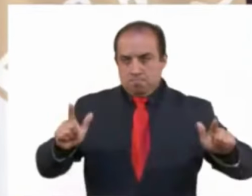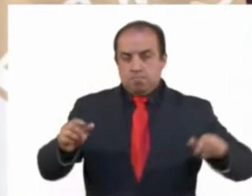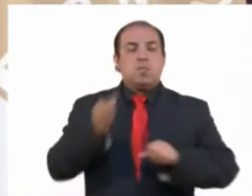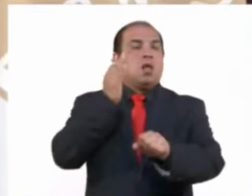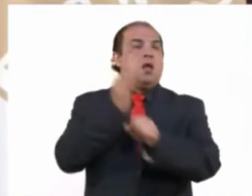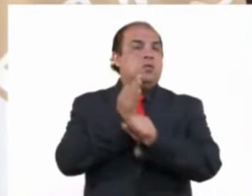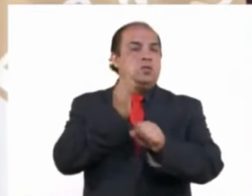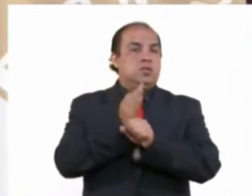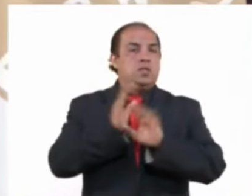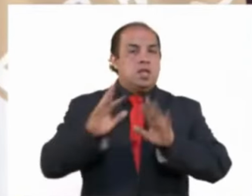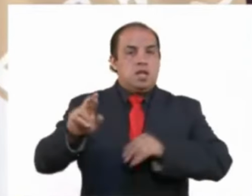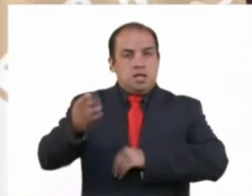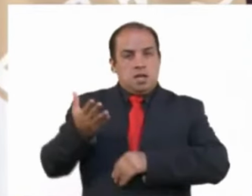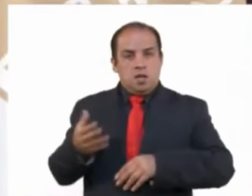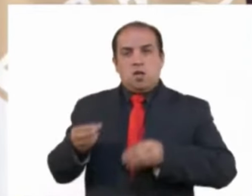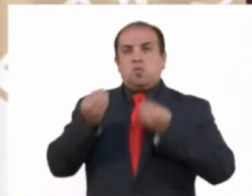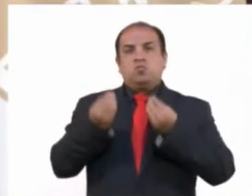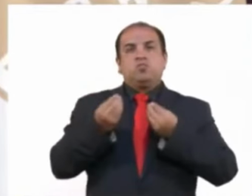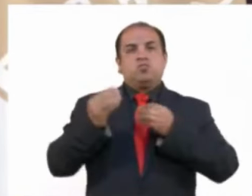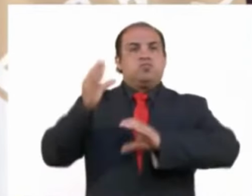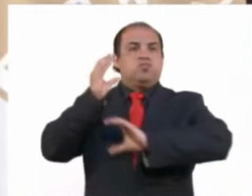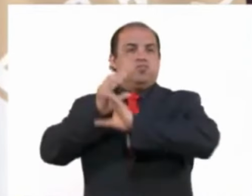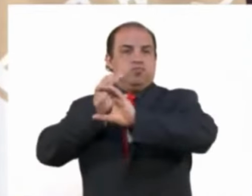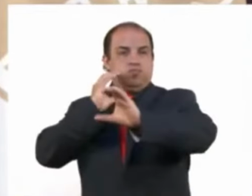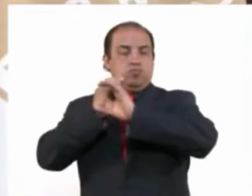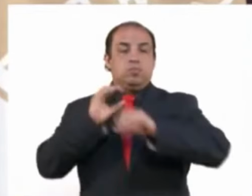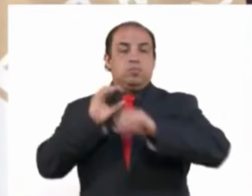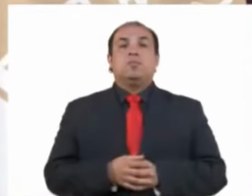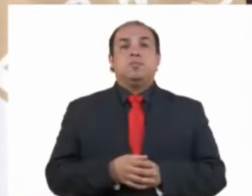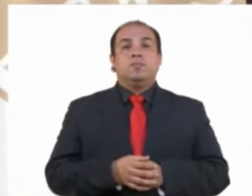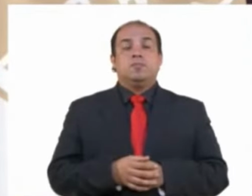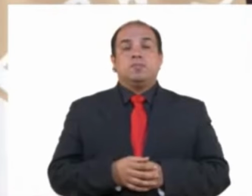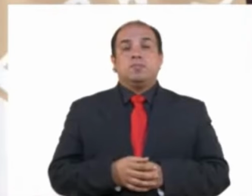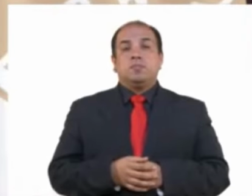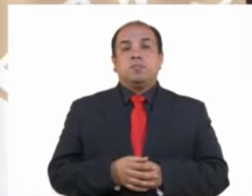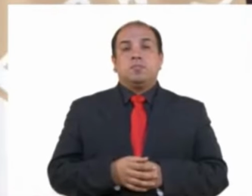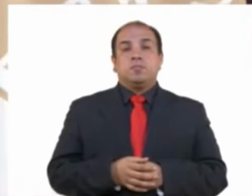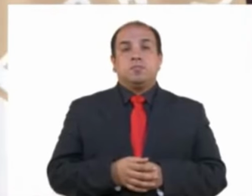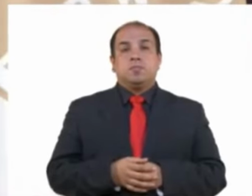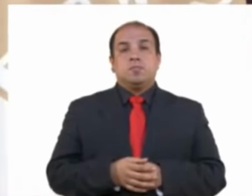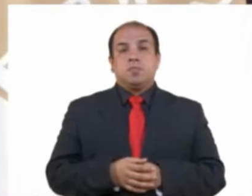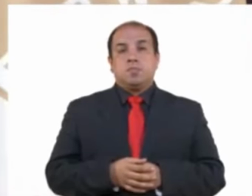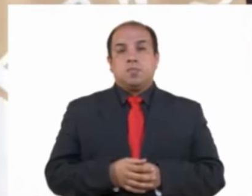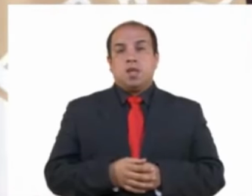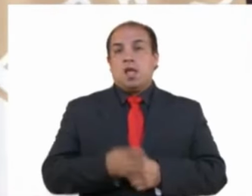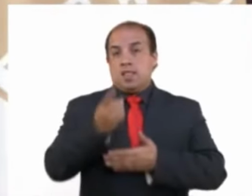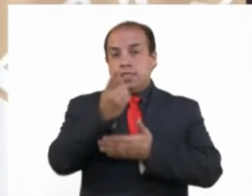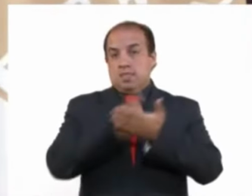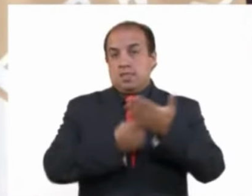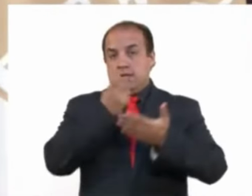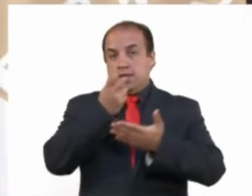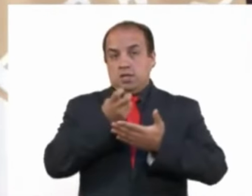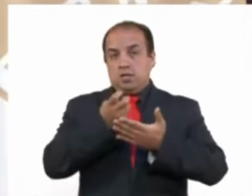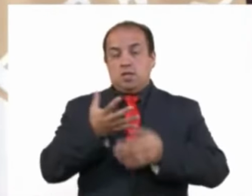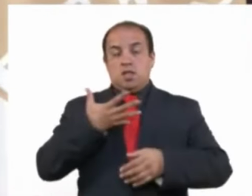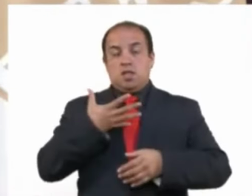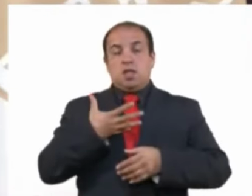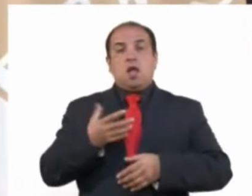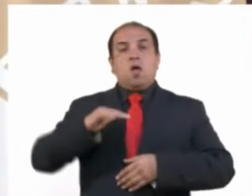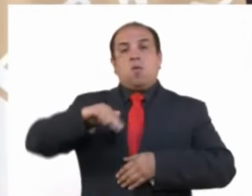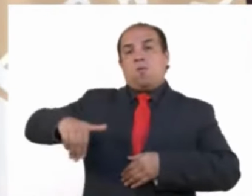estamos ya recibiendo muchos autobuses y se va a diseñar precisamente para eso, para el resguardo de autobuses